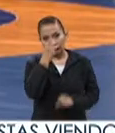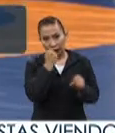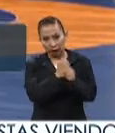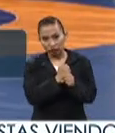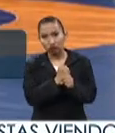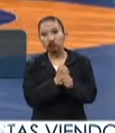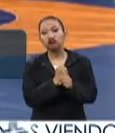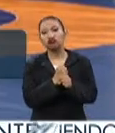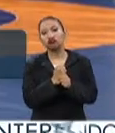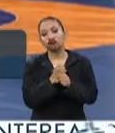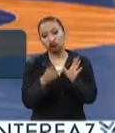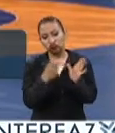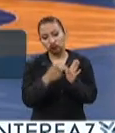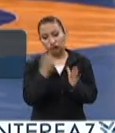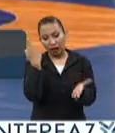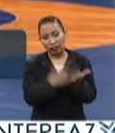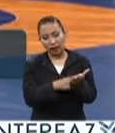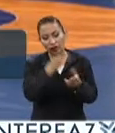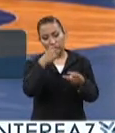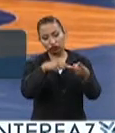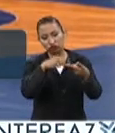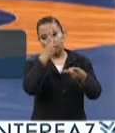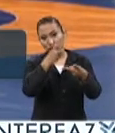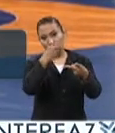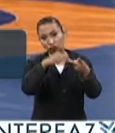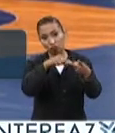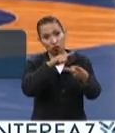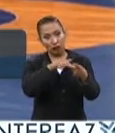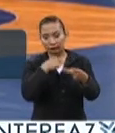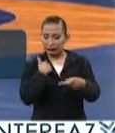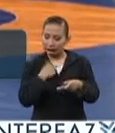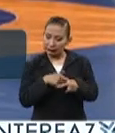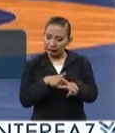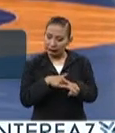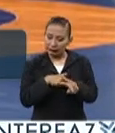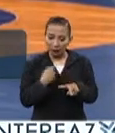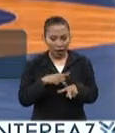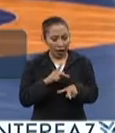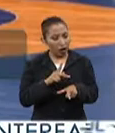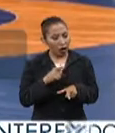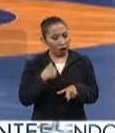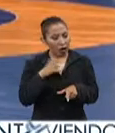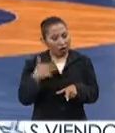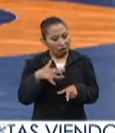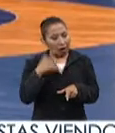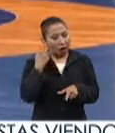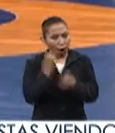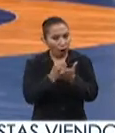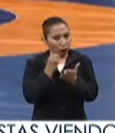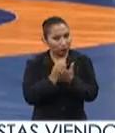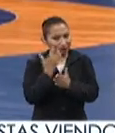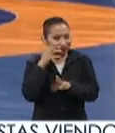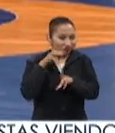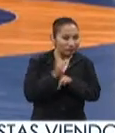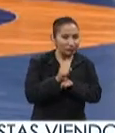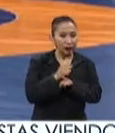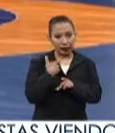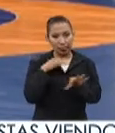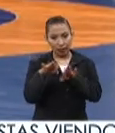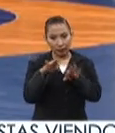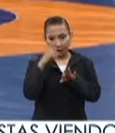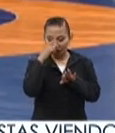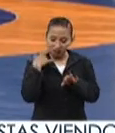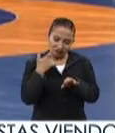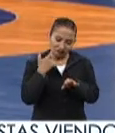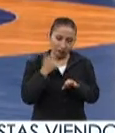años consecutivos dentro del segundo lugar. Me he mantenido, pero pues sigo buscando el oro y trabajando